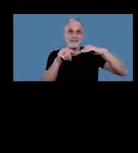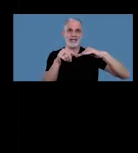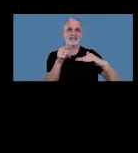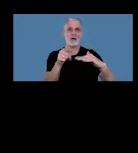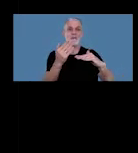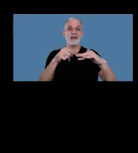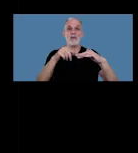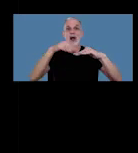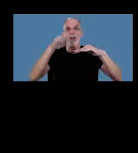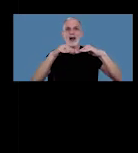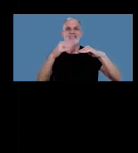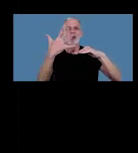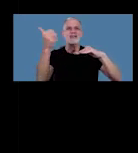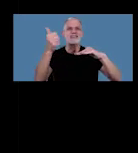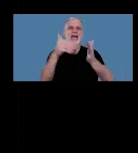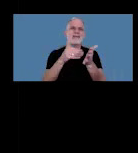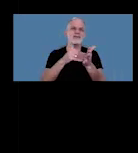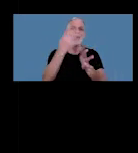fuera